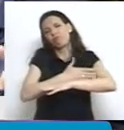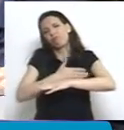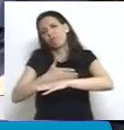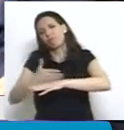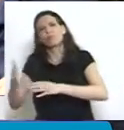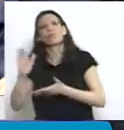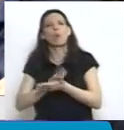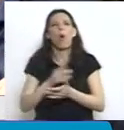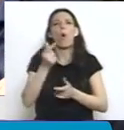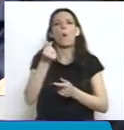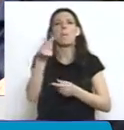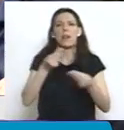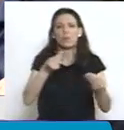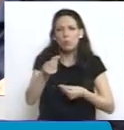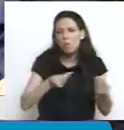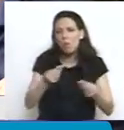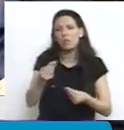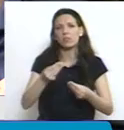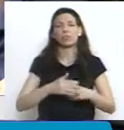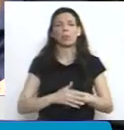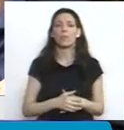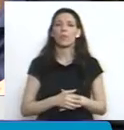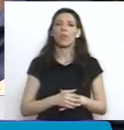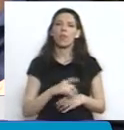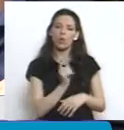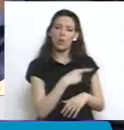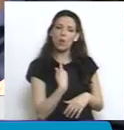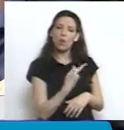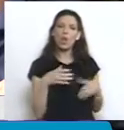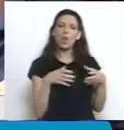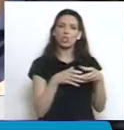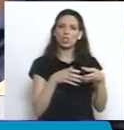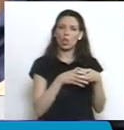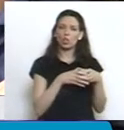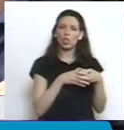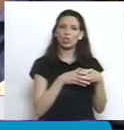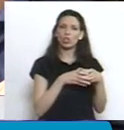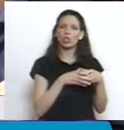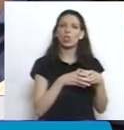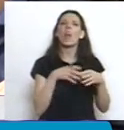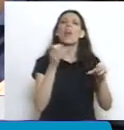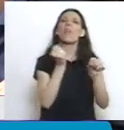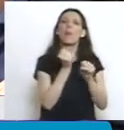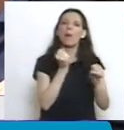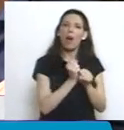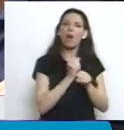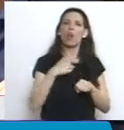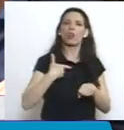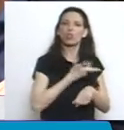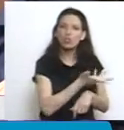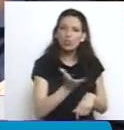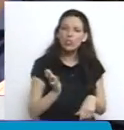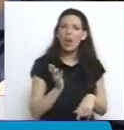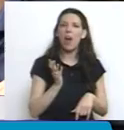este presupuesto, es que vamos desde nuestro bloque del Partido de Trabajadores Socialistas